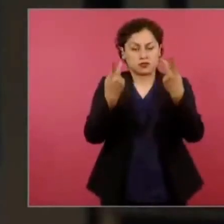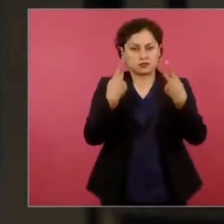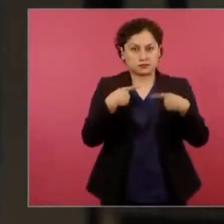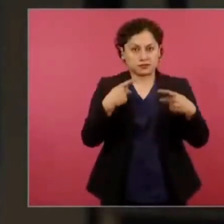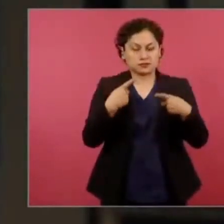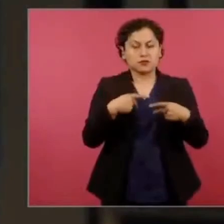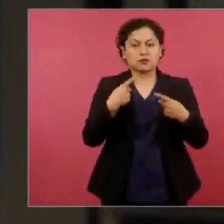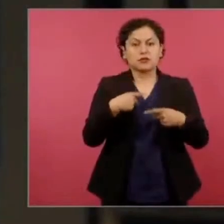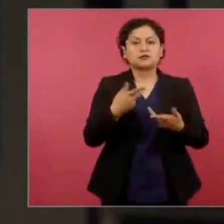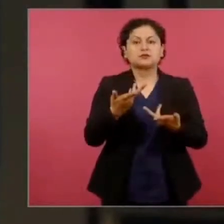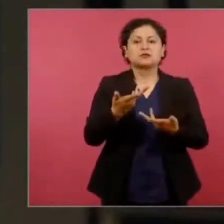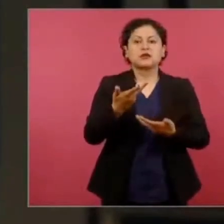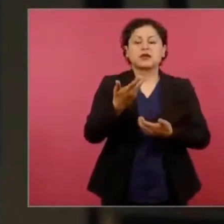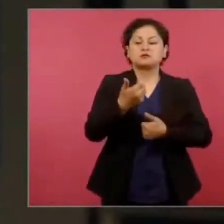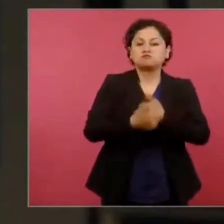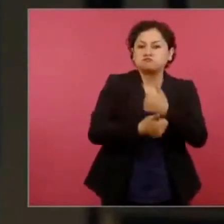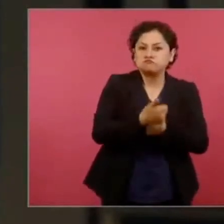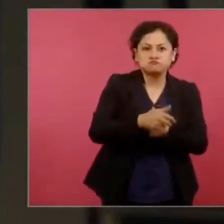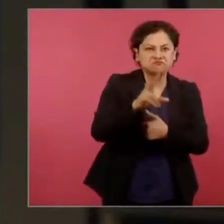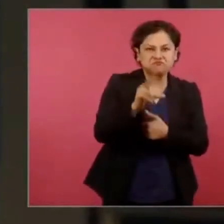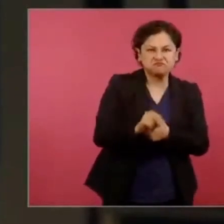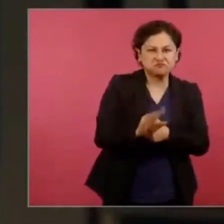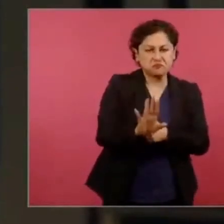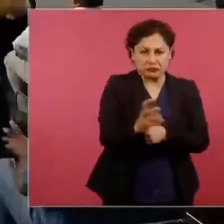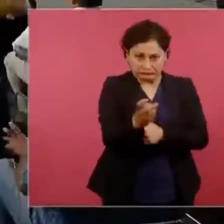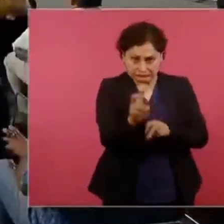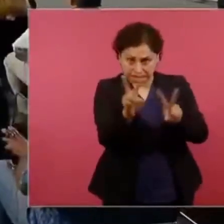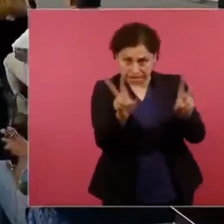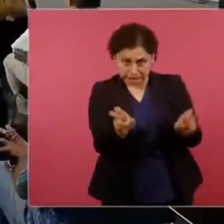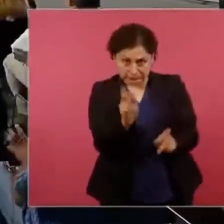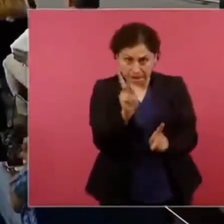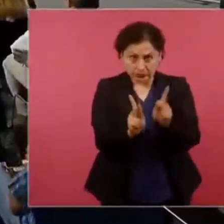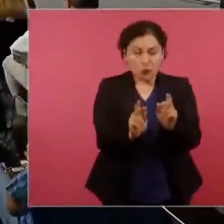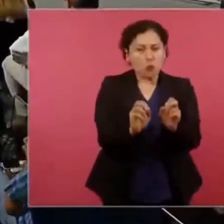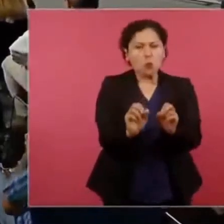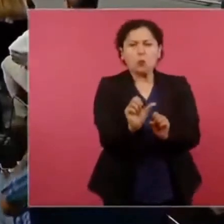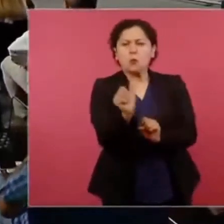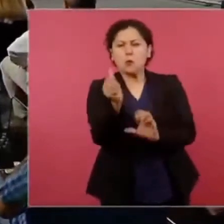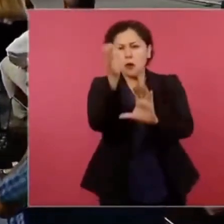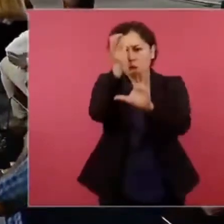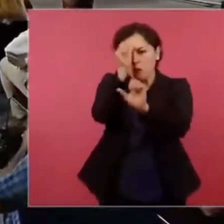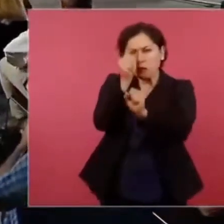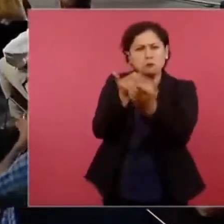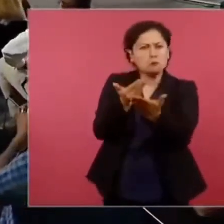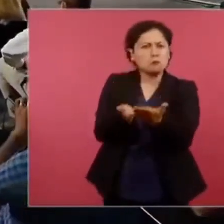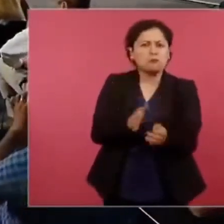este tema se trató o qué otros acuerdos hubo? Bueno, fue